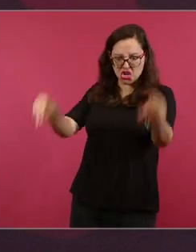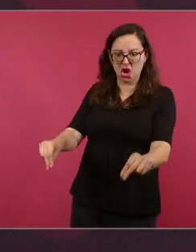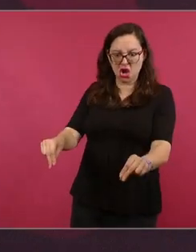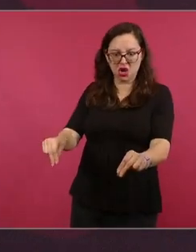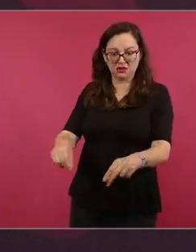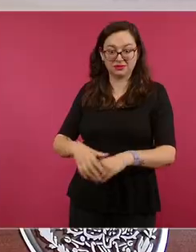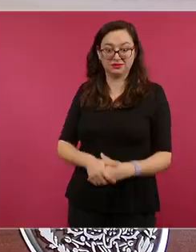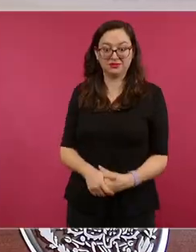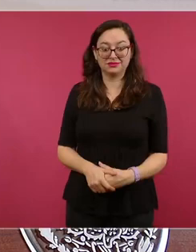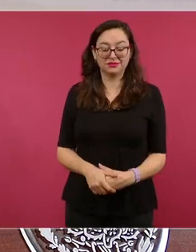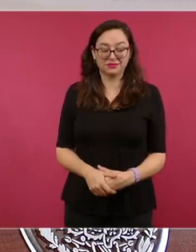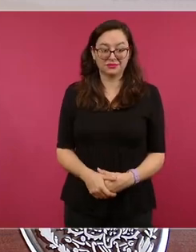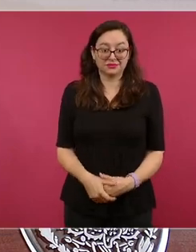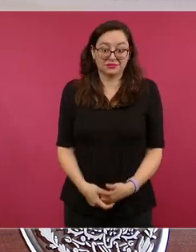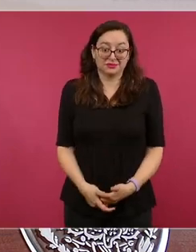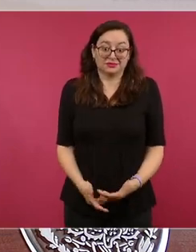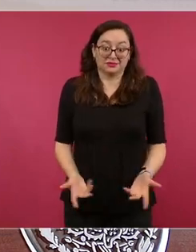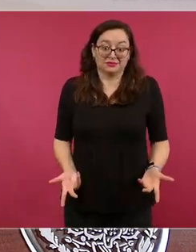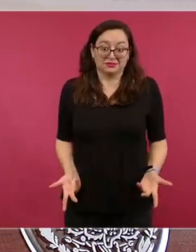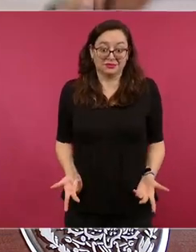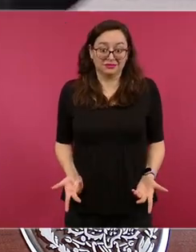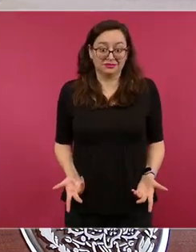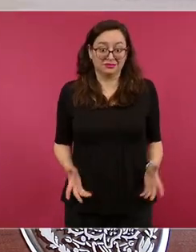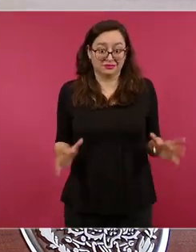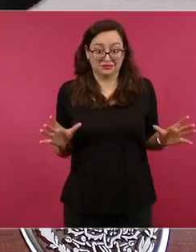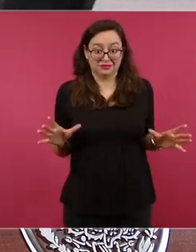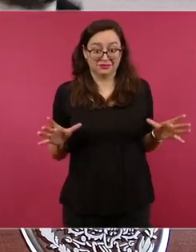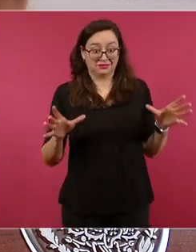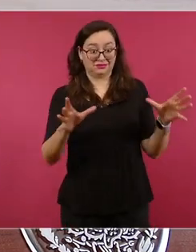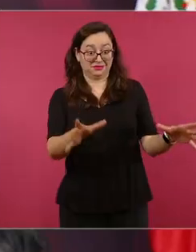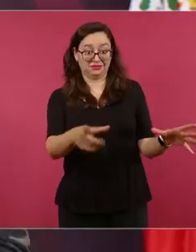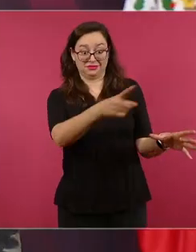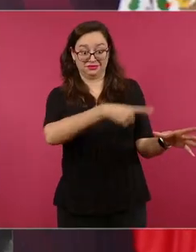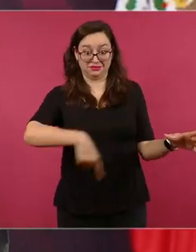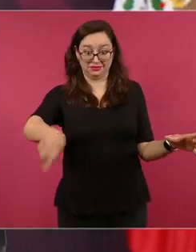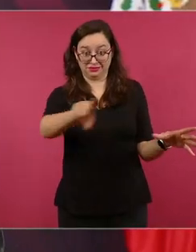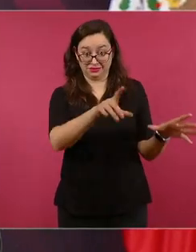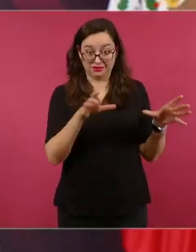Los del bloque conservador y los del Poder Judicial.